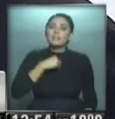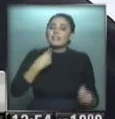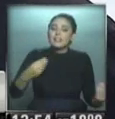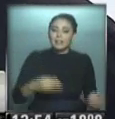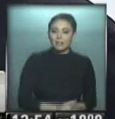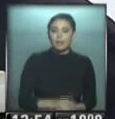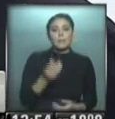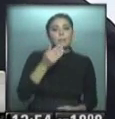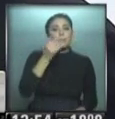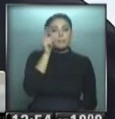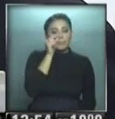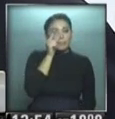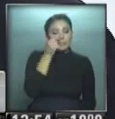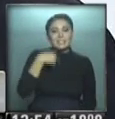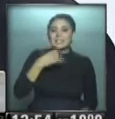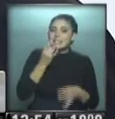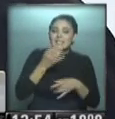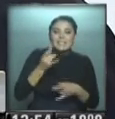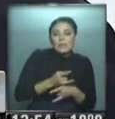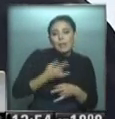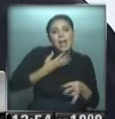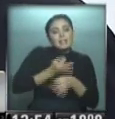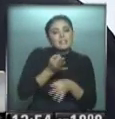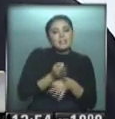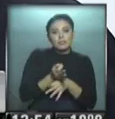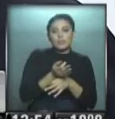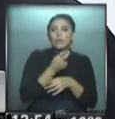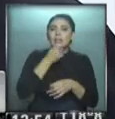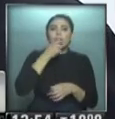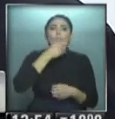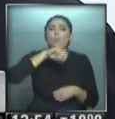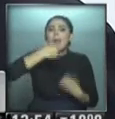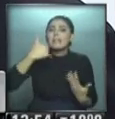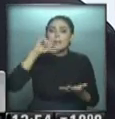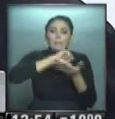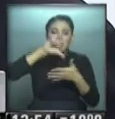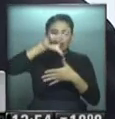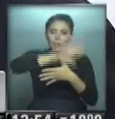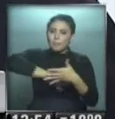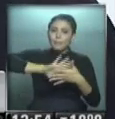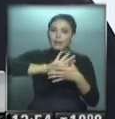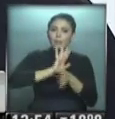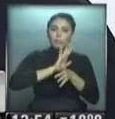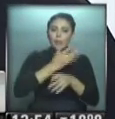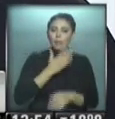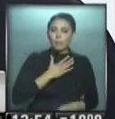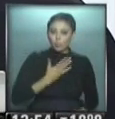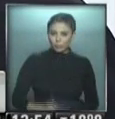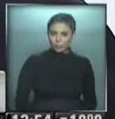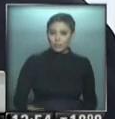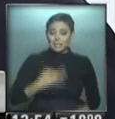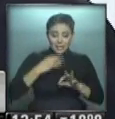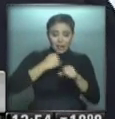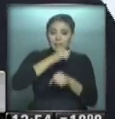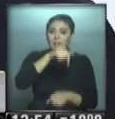hacer sobre todo latinoamericanos ir a sentirnos como en casa en cualquier país de nuestra américa y llegar